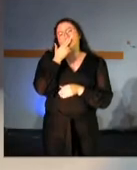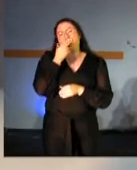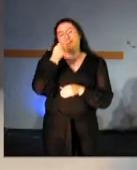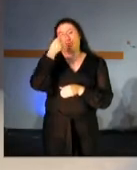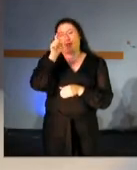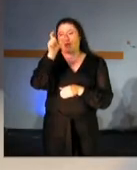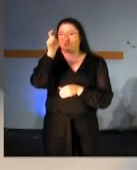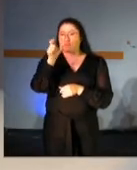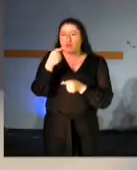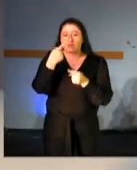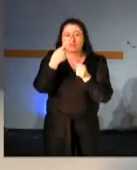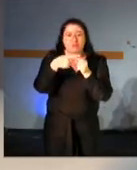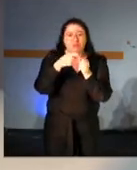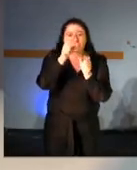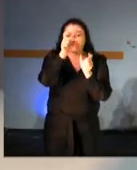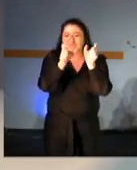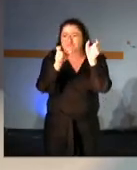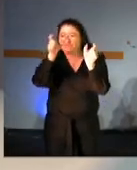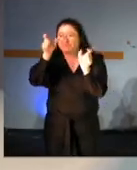rostro, la personalidad.